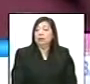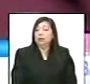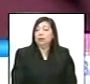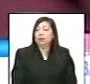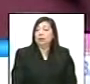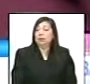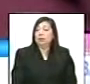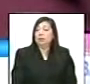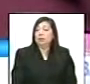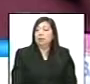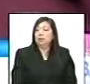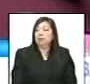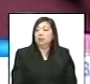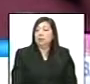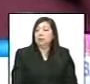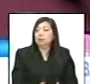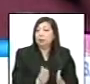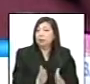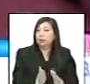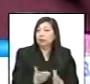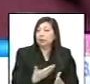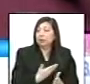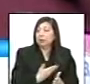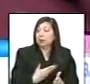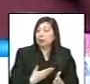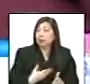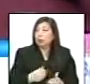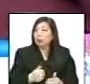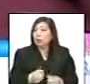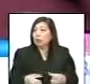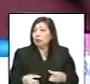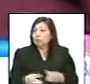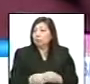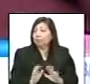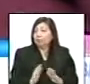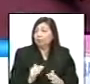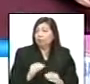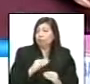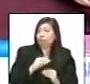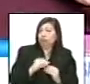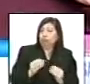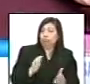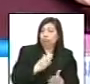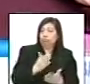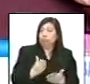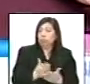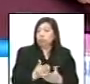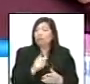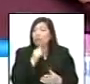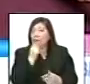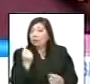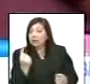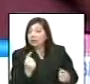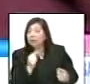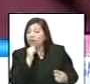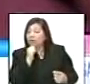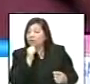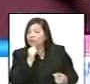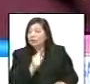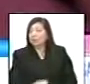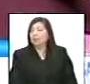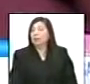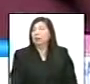caso, establecer las coordinaciones con las presidencias y otras comisiones para evitar que no se produzcan problemas de quórum o de ausencias